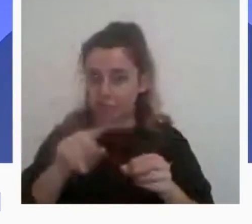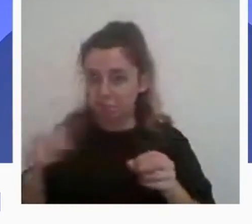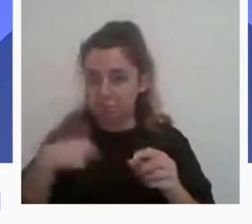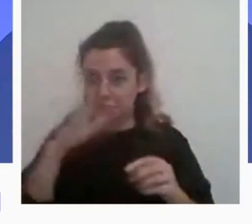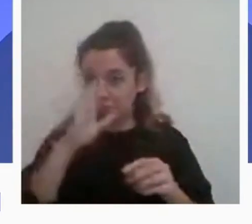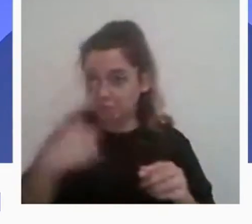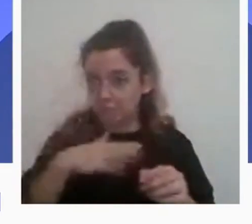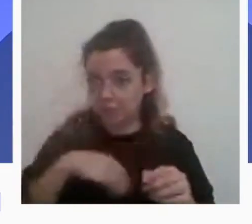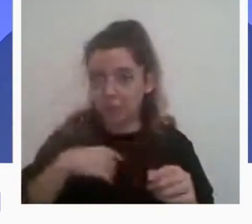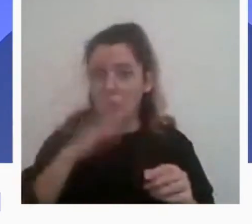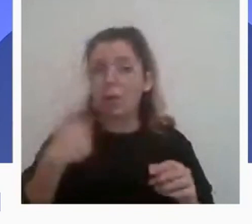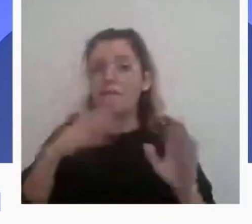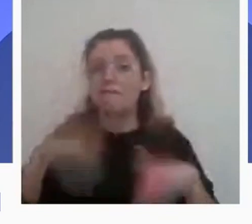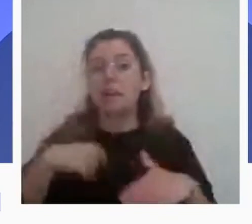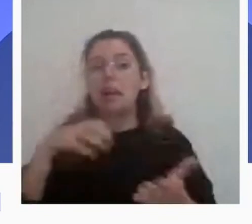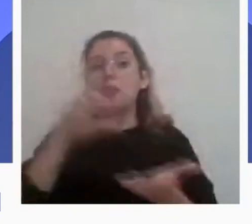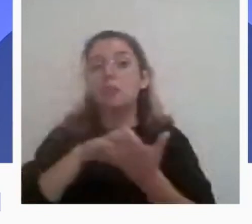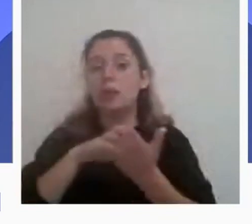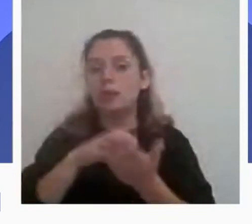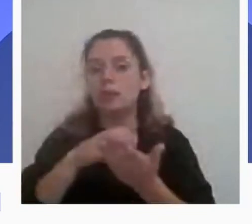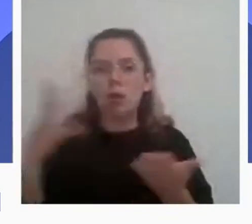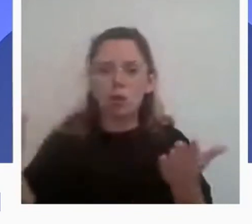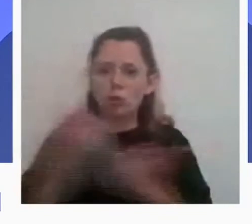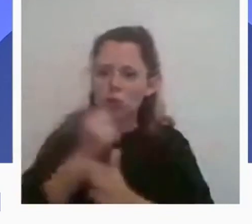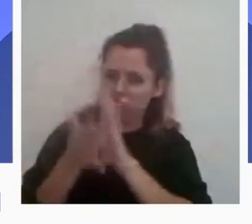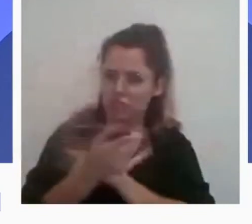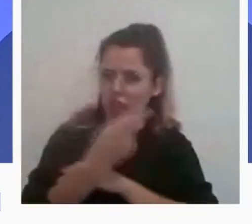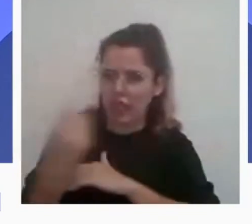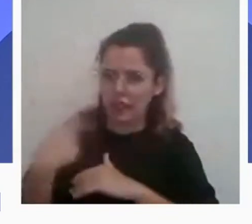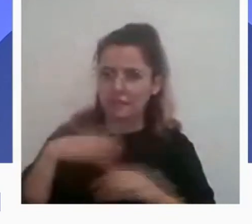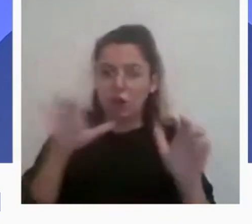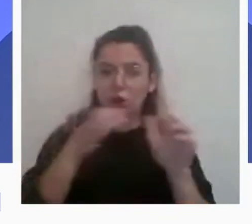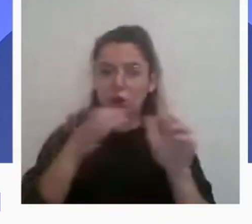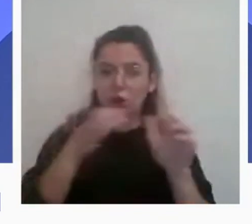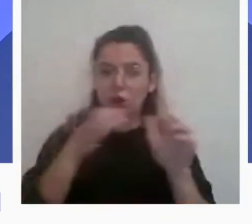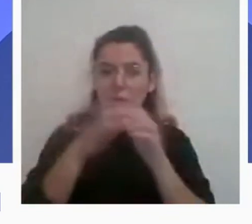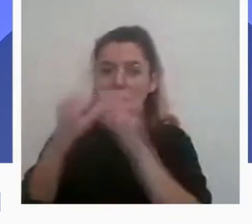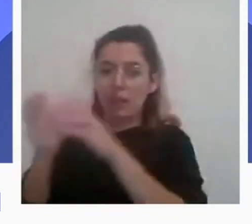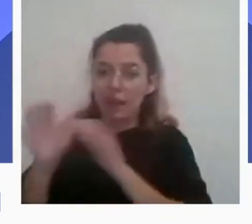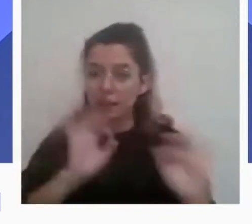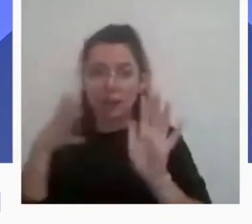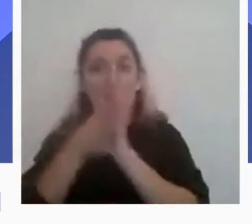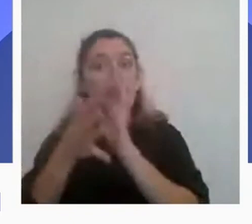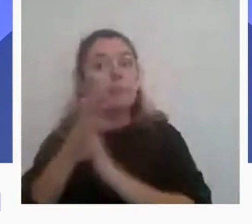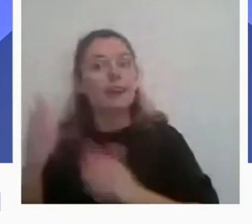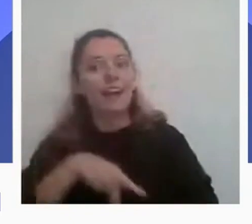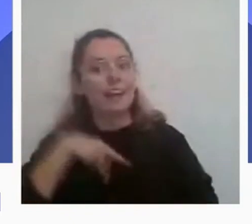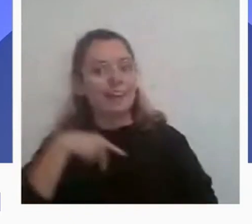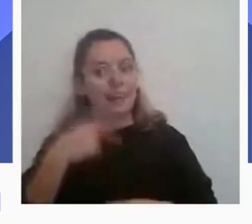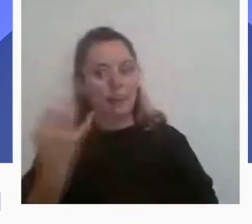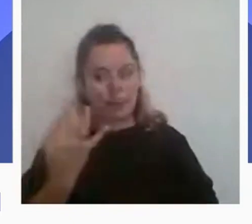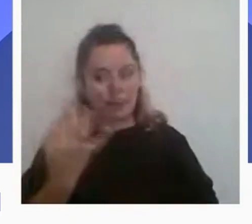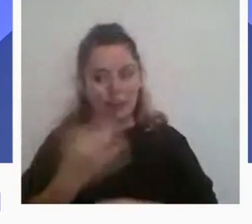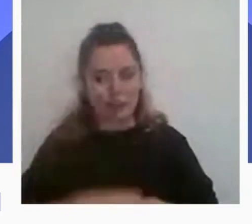todo el municipio, explicar a todo el municipio qué se está haciendo con comunidades específicas, ¿no? Eso lo hacemos al nivel del municipio y claro,